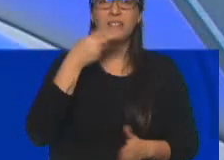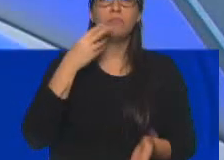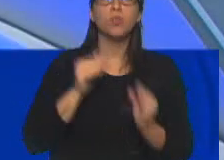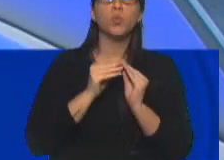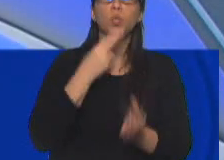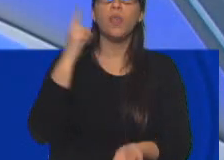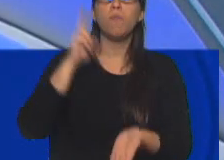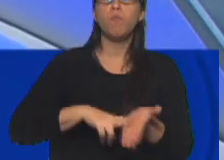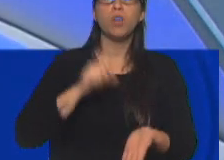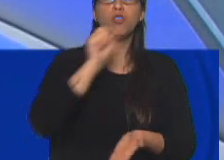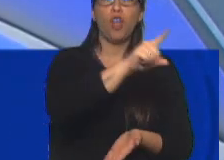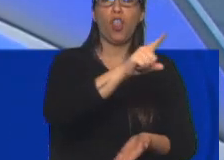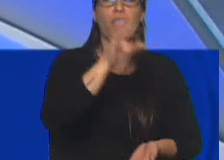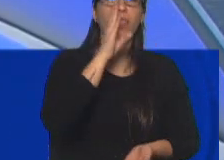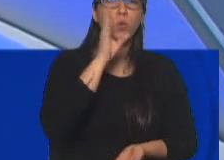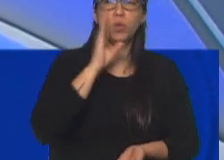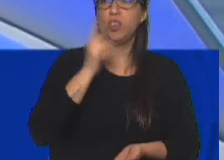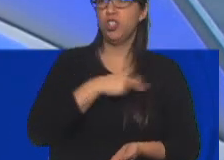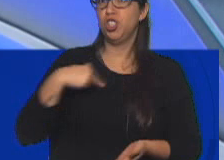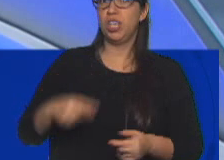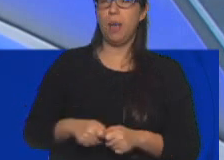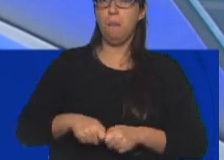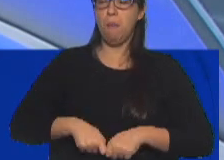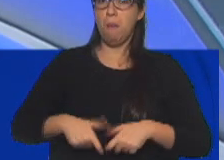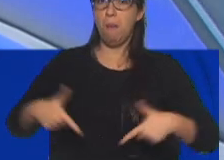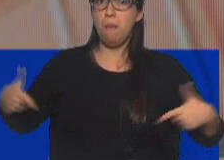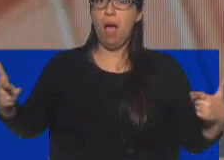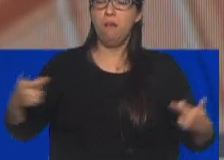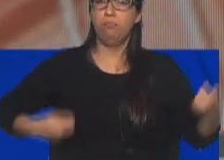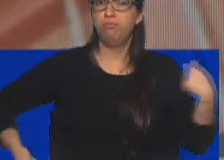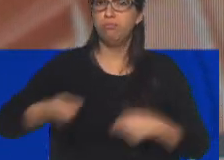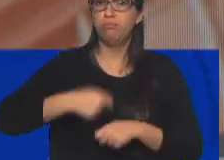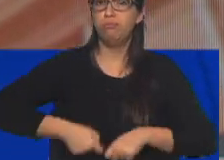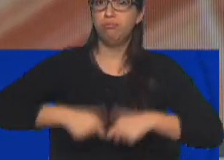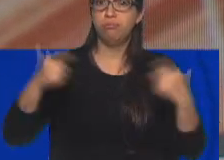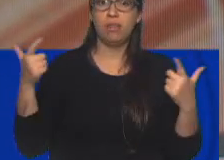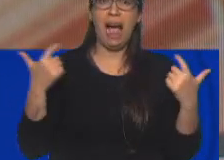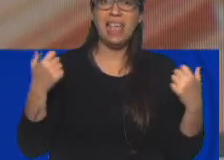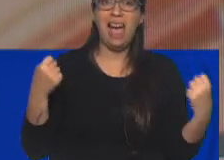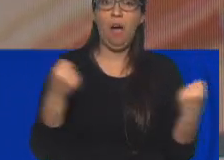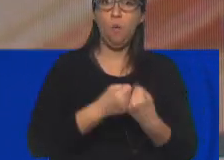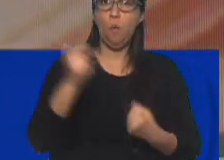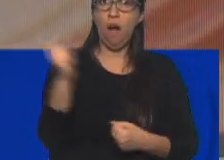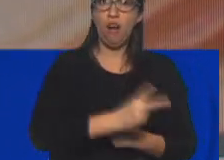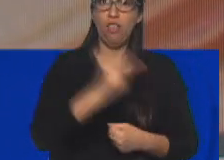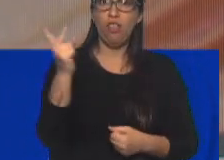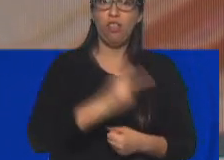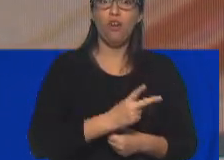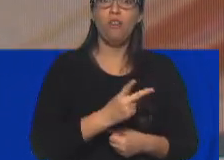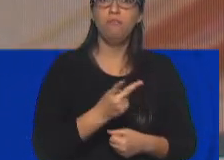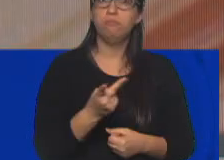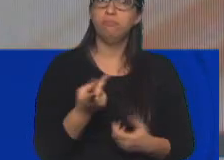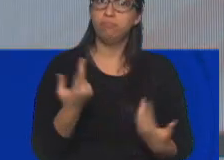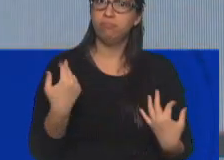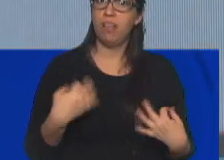la expansión de China. Digo, hay un acuerdo que se tantea, que es muy